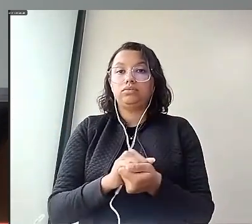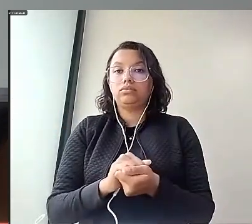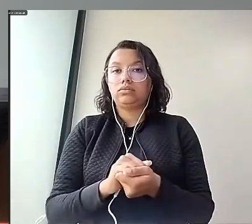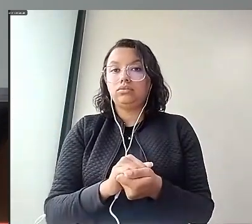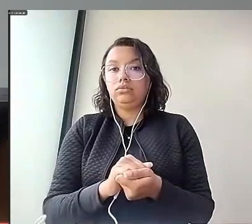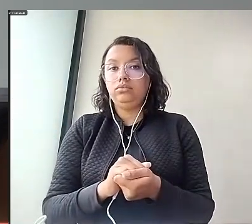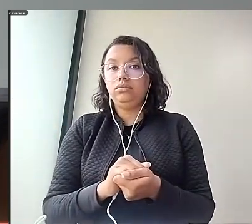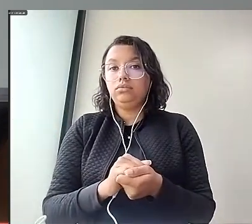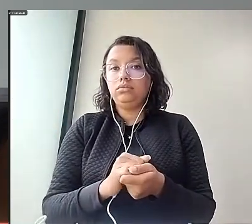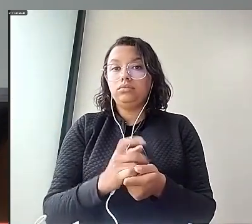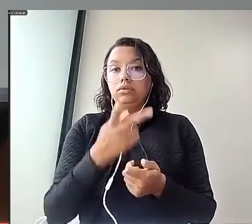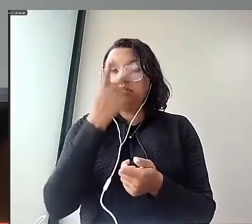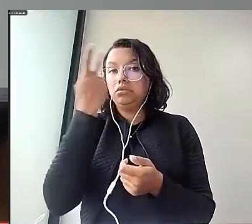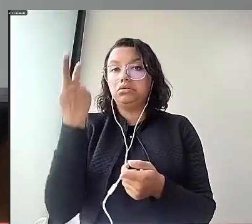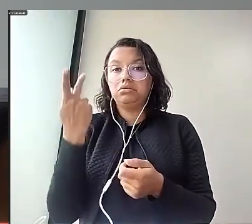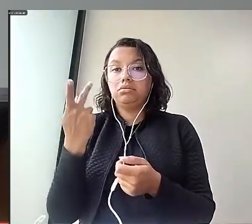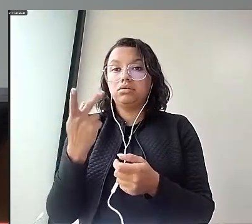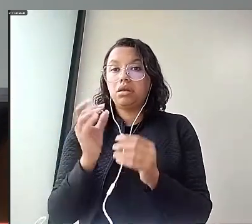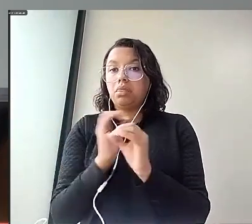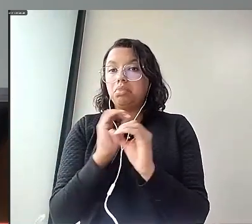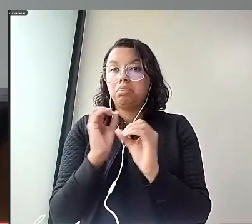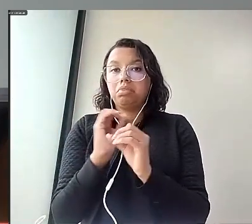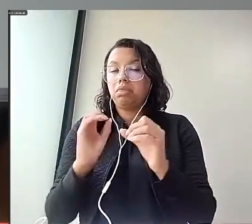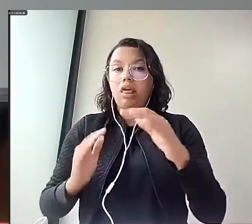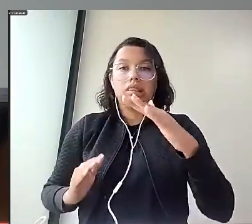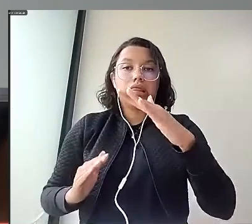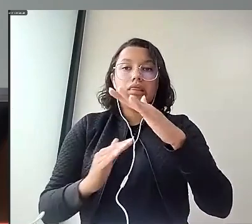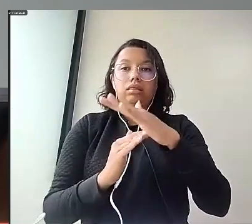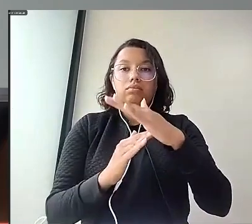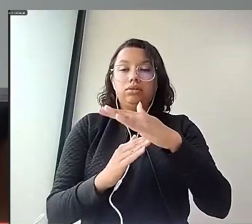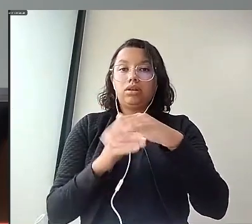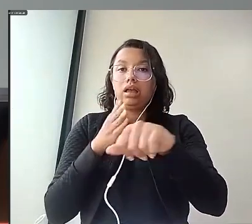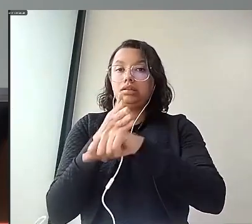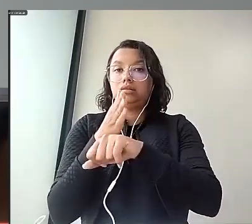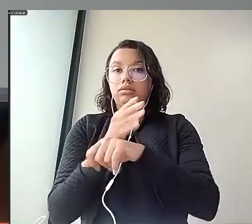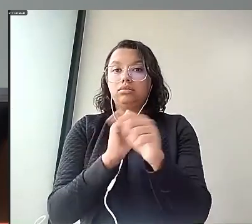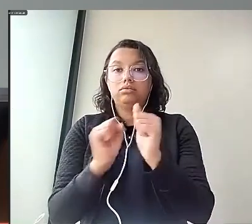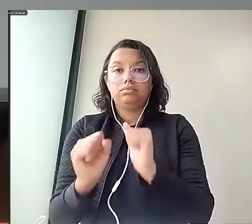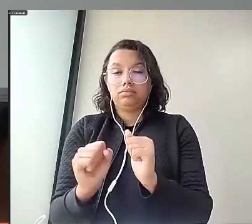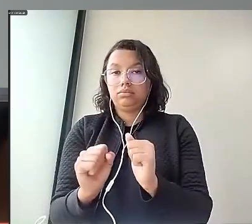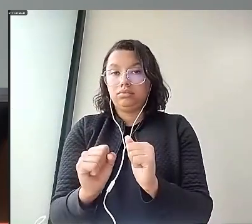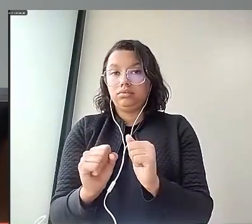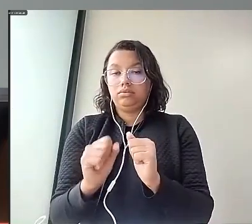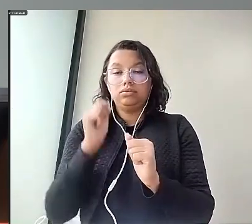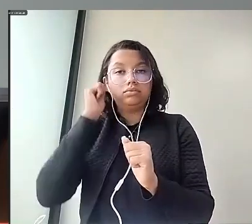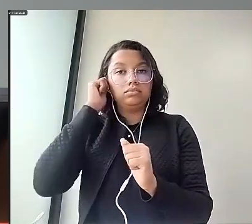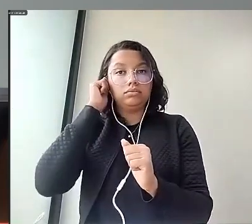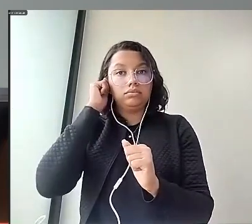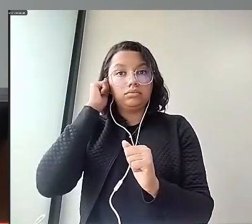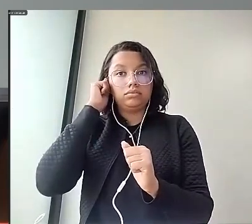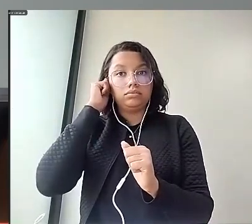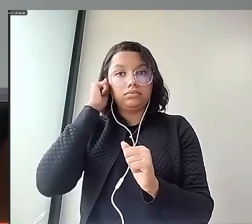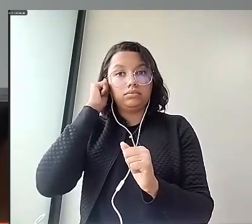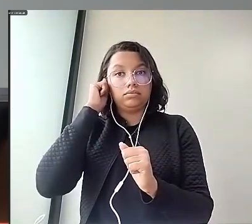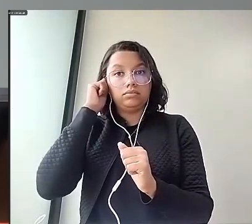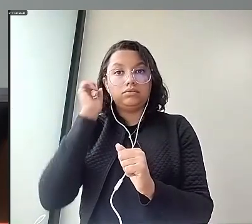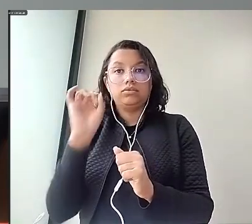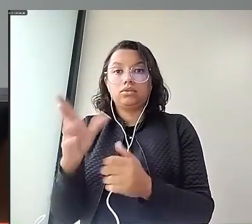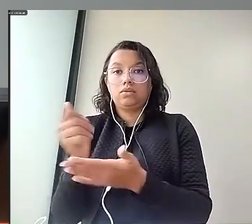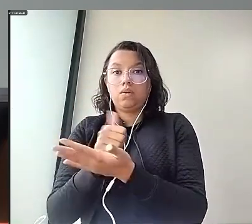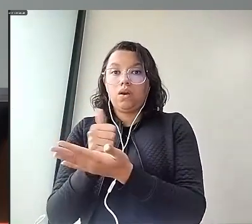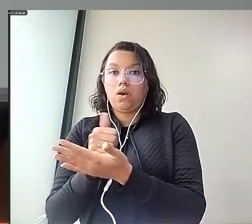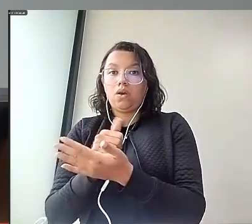tienen ningún límite a su poder por falta de un control de constitucionalidad y en especial de un control de